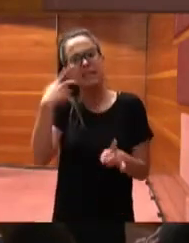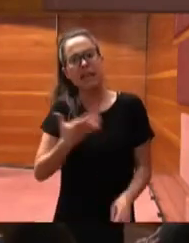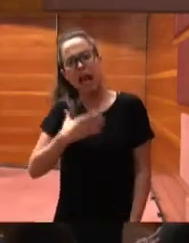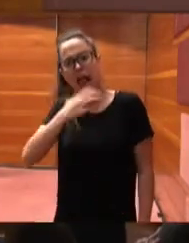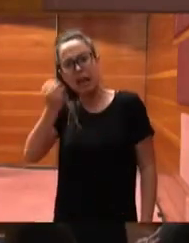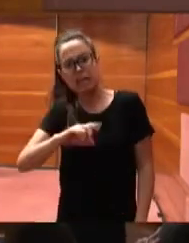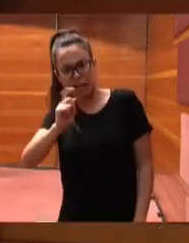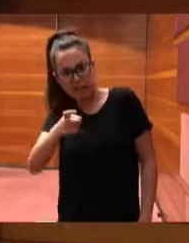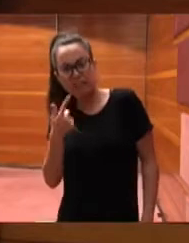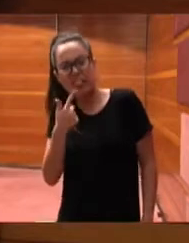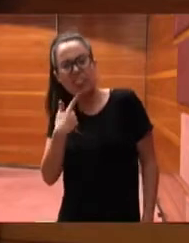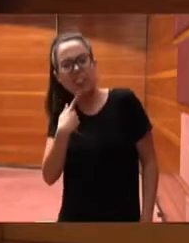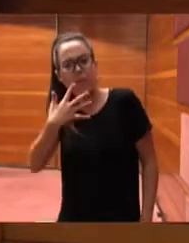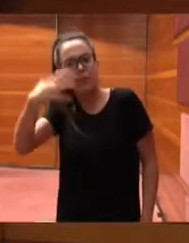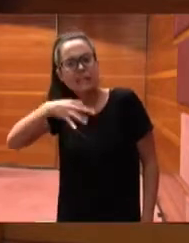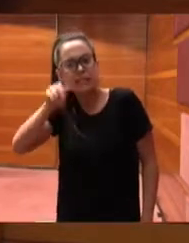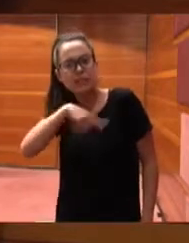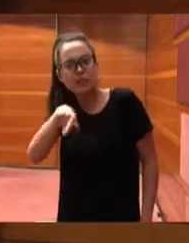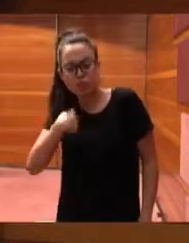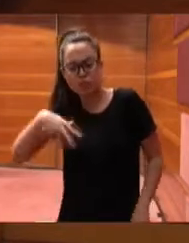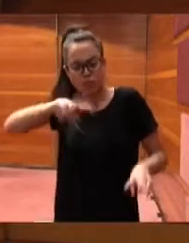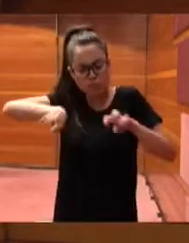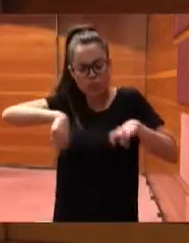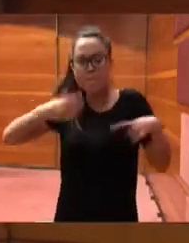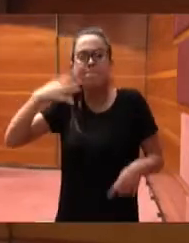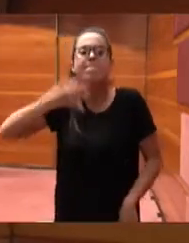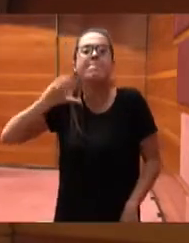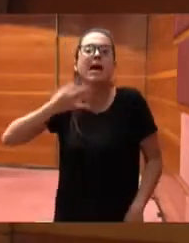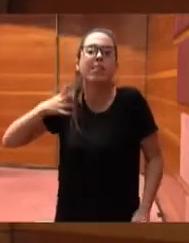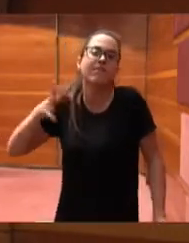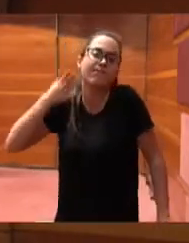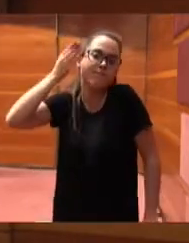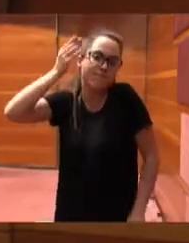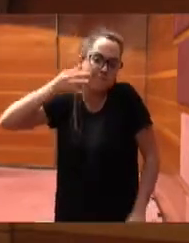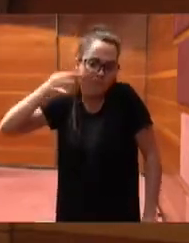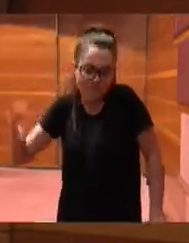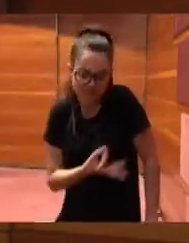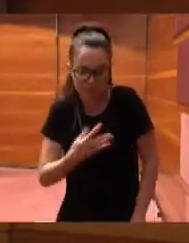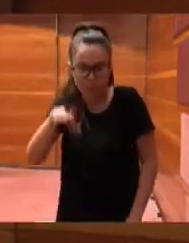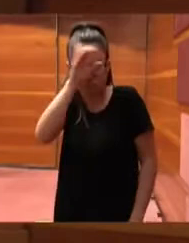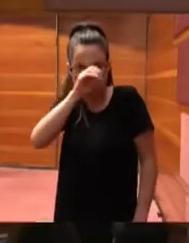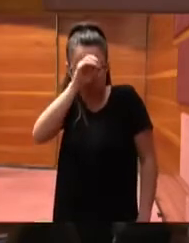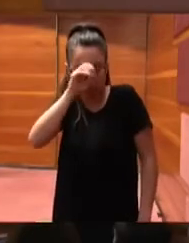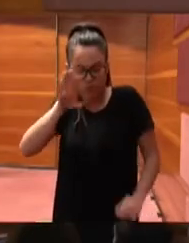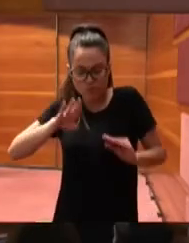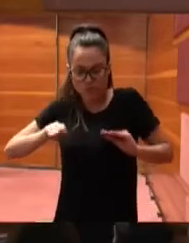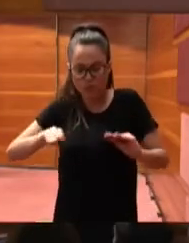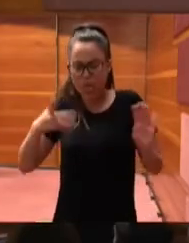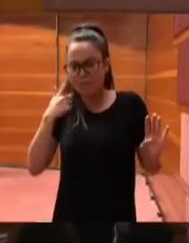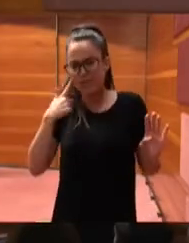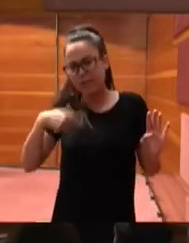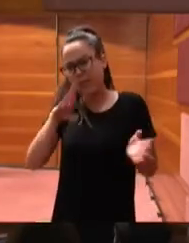diciendo era verdad o no. Verdad sería su punto de vista, pero ¿en qué medida? ¿Vale? ¿Sabe hasta dónde